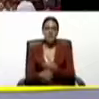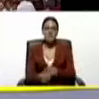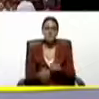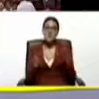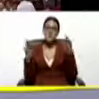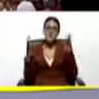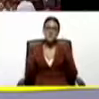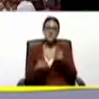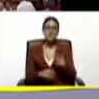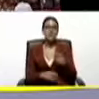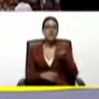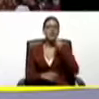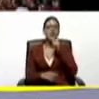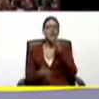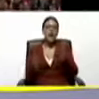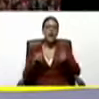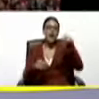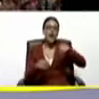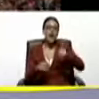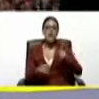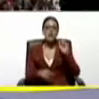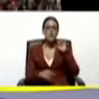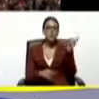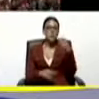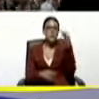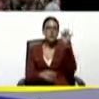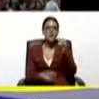¿Quién gana en Guatire?